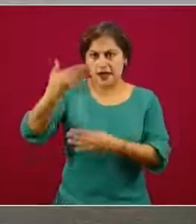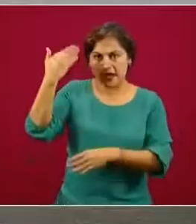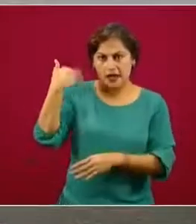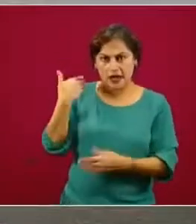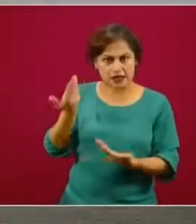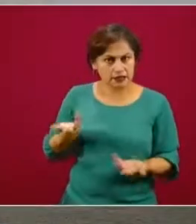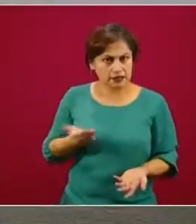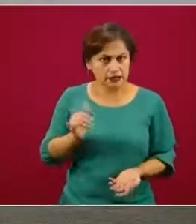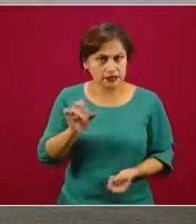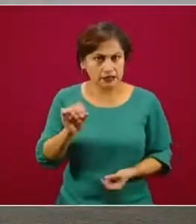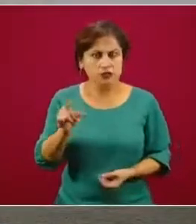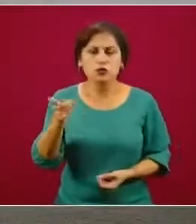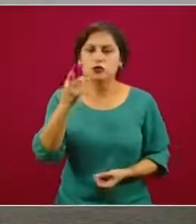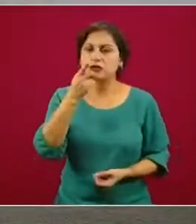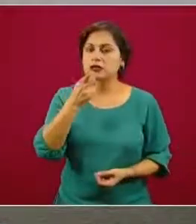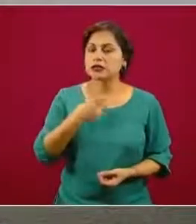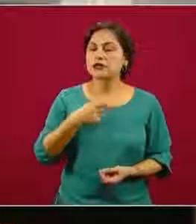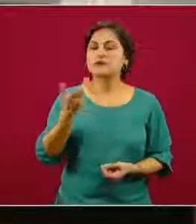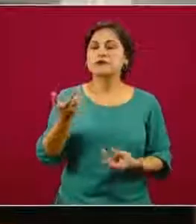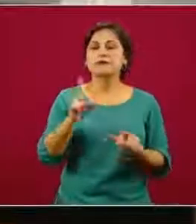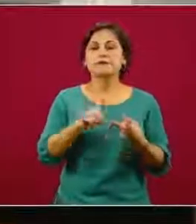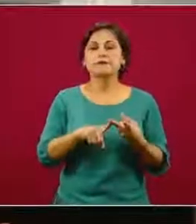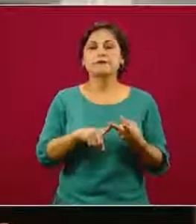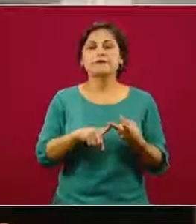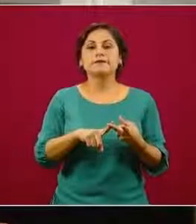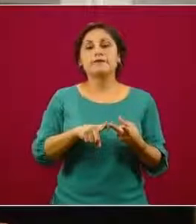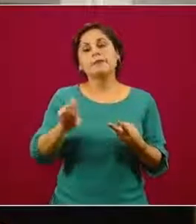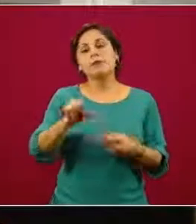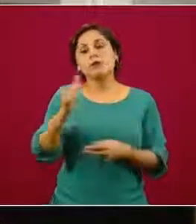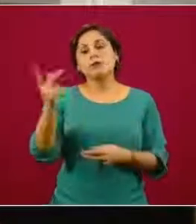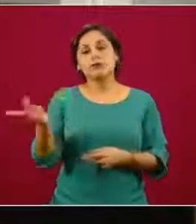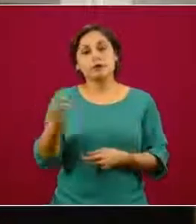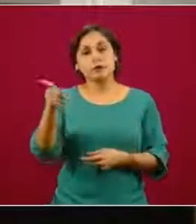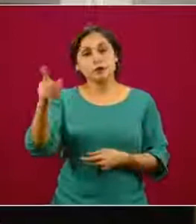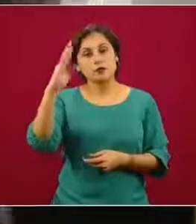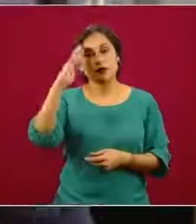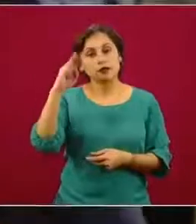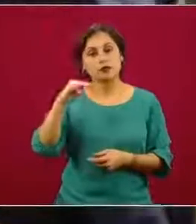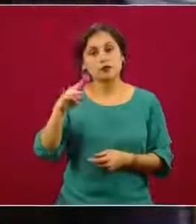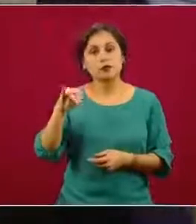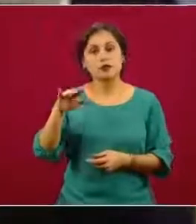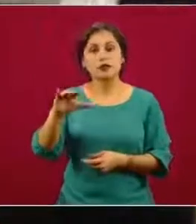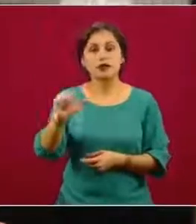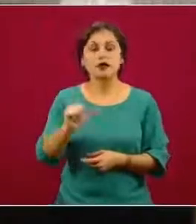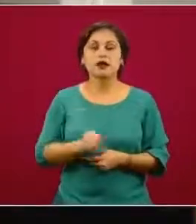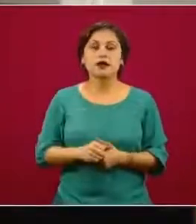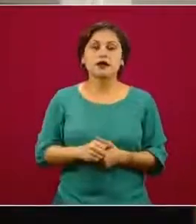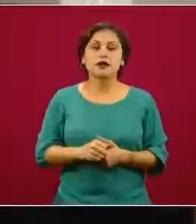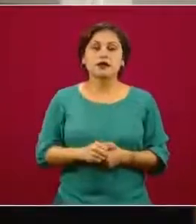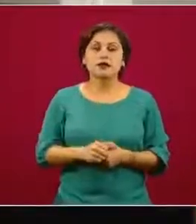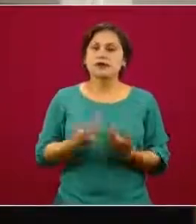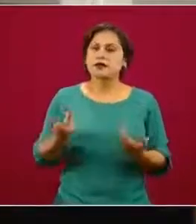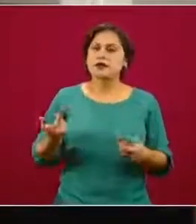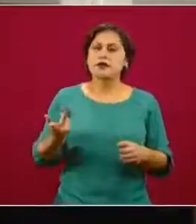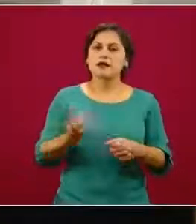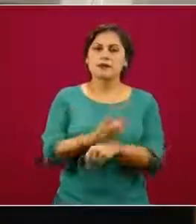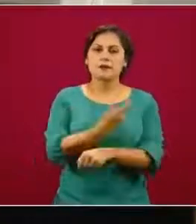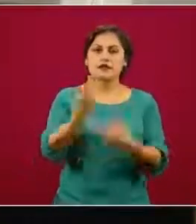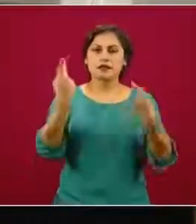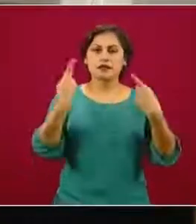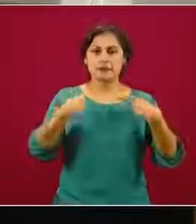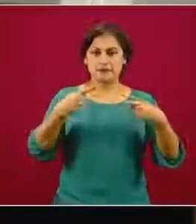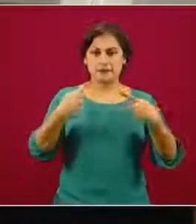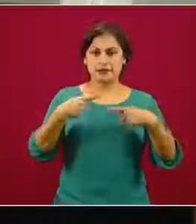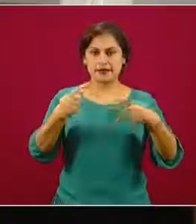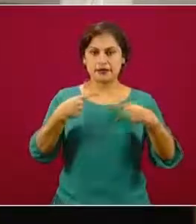mi segunda pregunta para la maestra Mónica: ¿qué pasa con las personas del mismo sexo, las